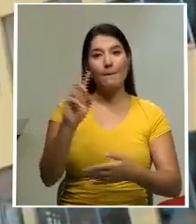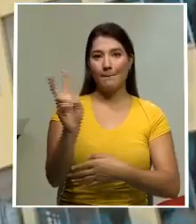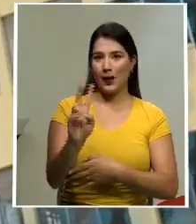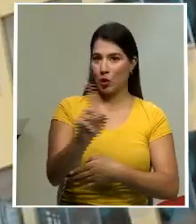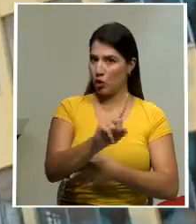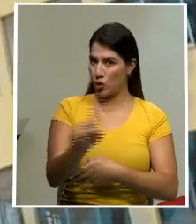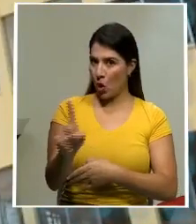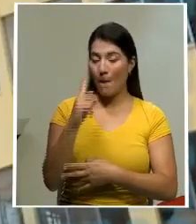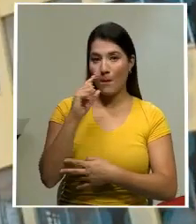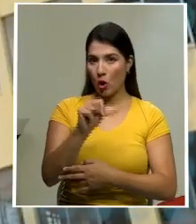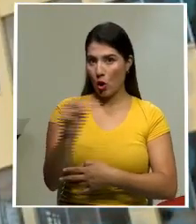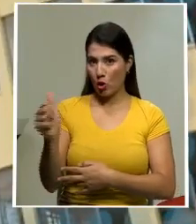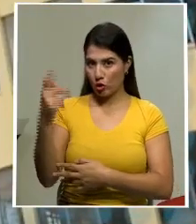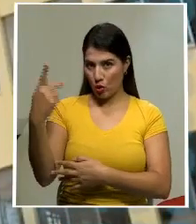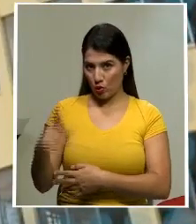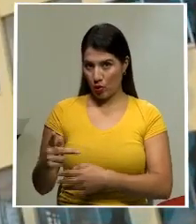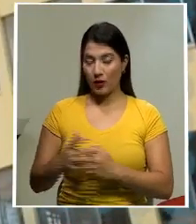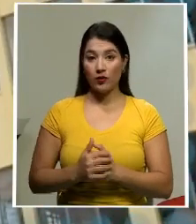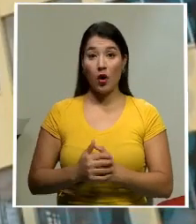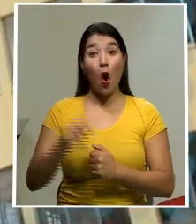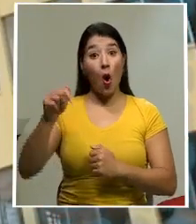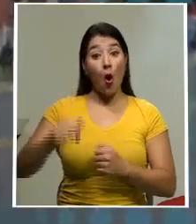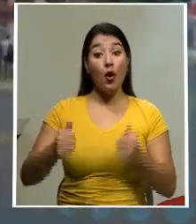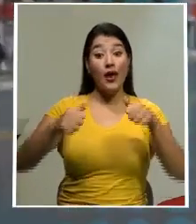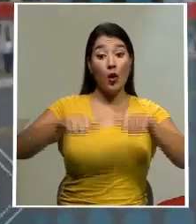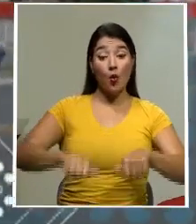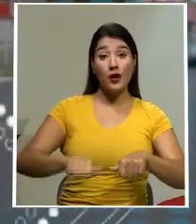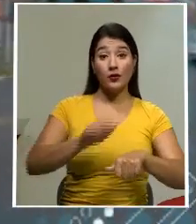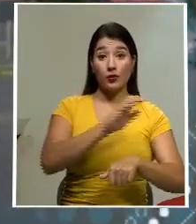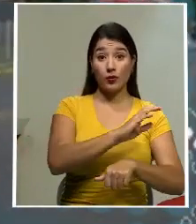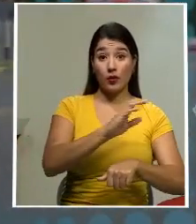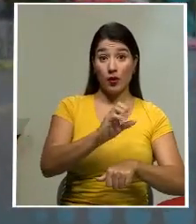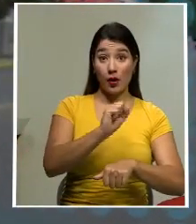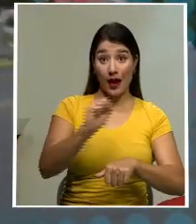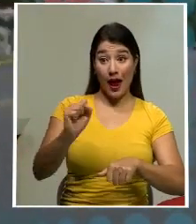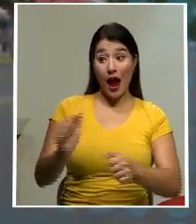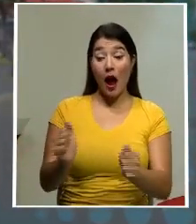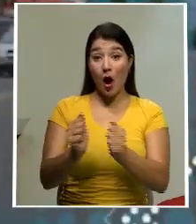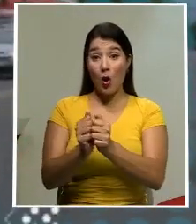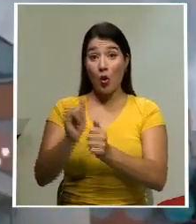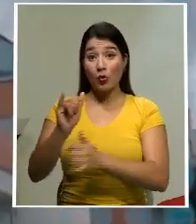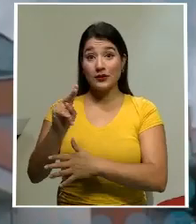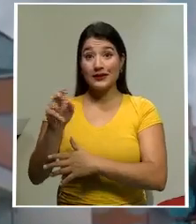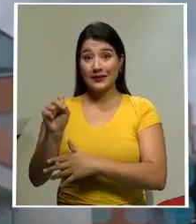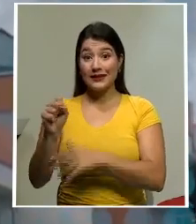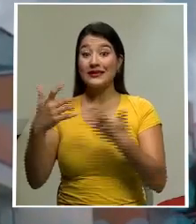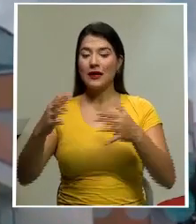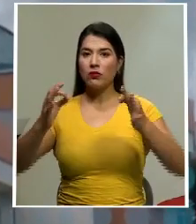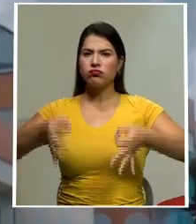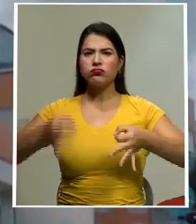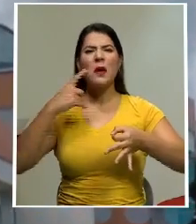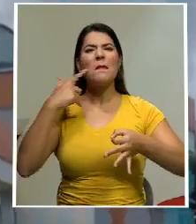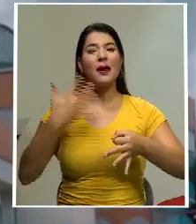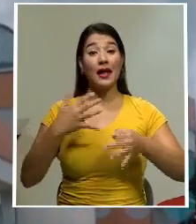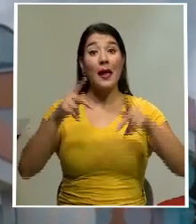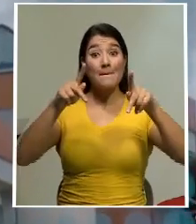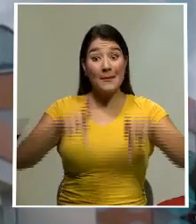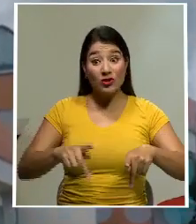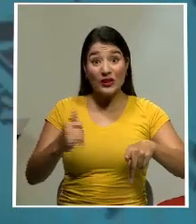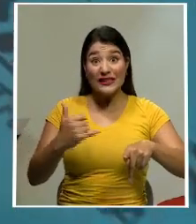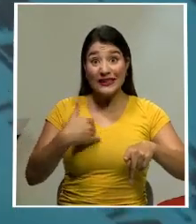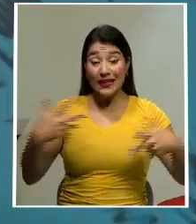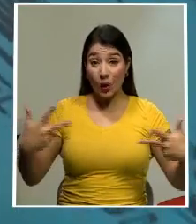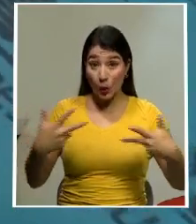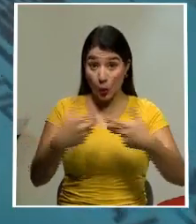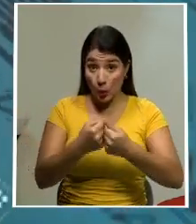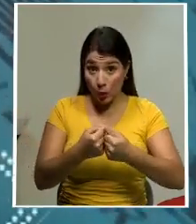Hoy quedó en firme el convenio entre la Caja y el INSS para que los pacientes víctimas de accidentes de tránsito sean atendidos en el Hospital del